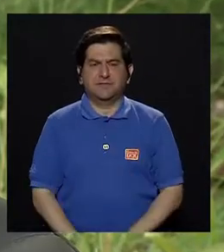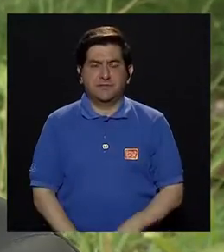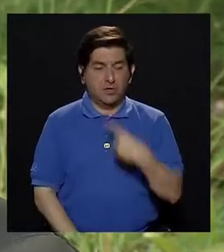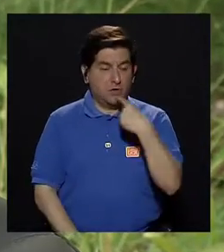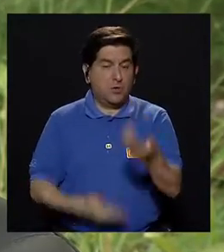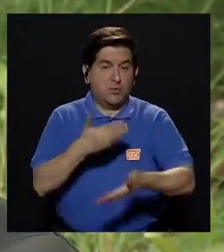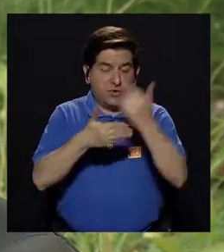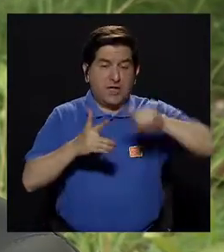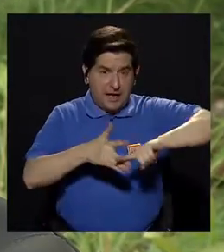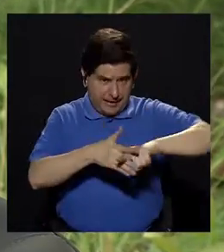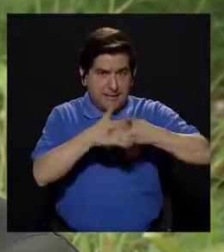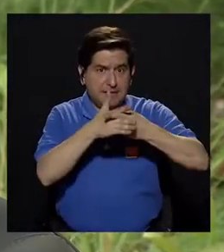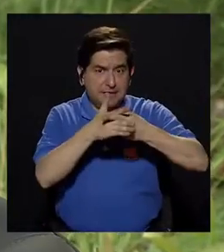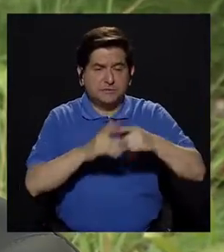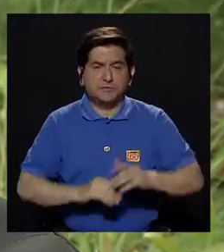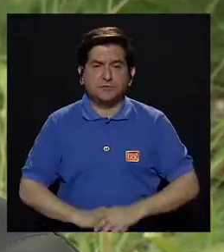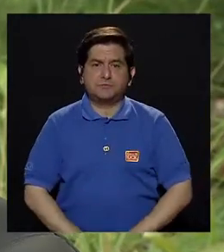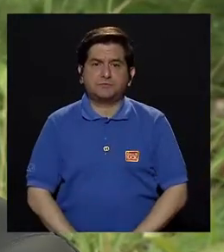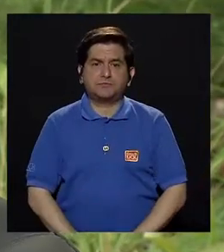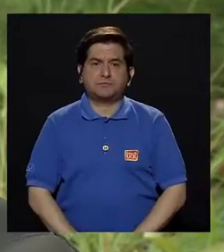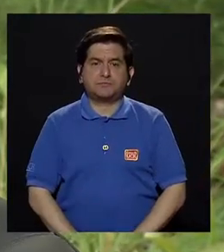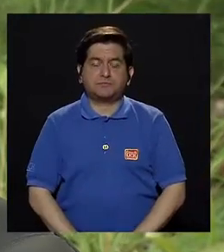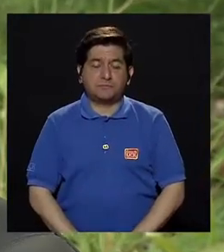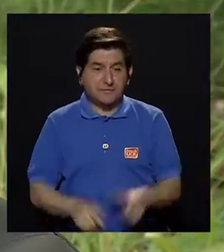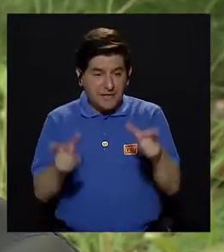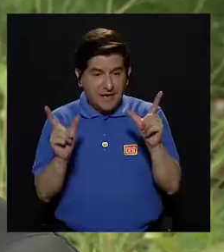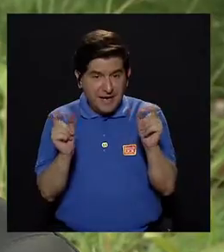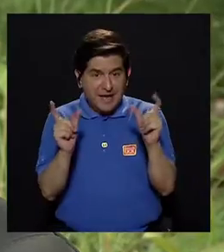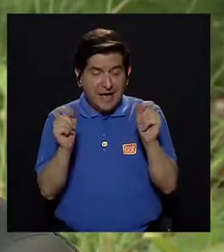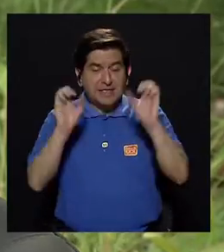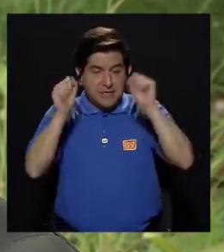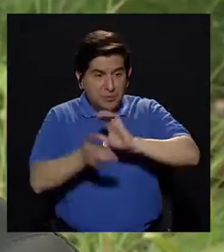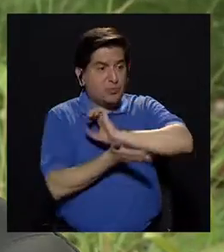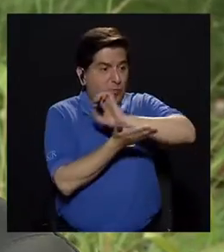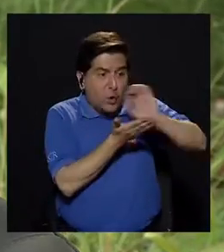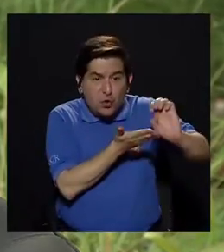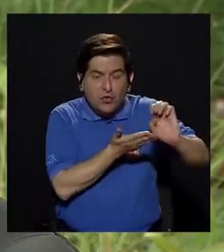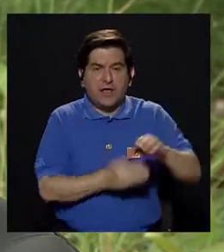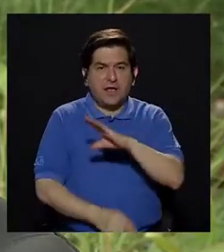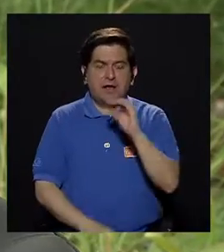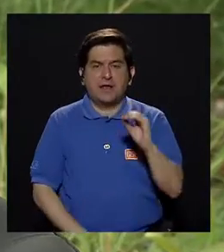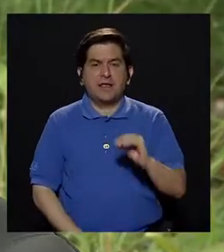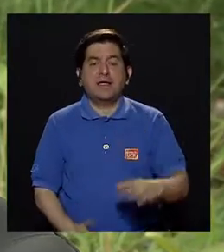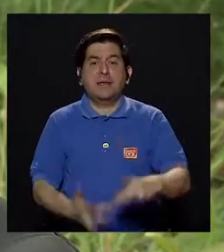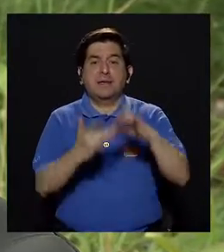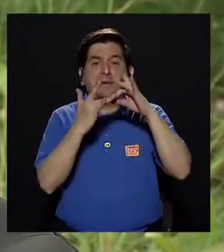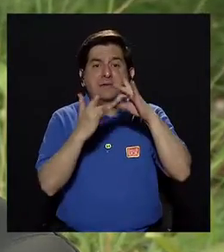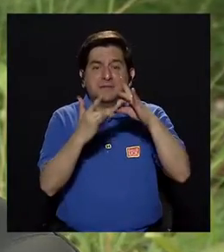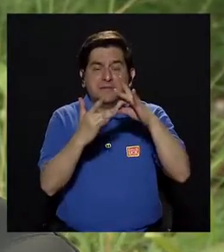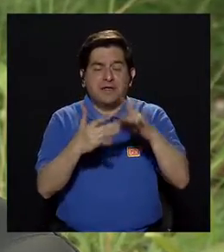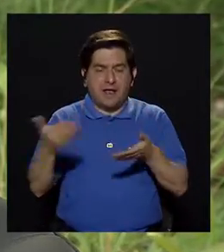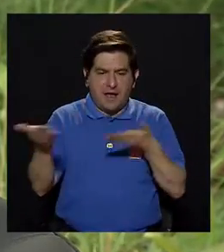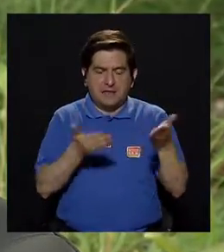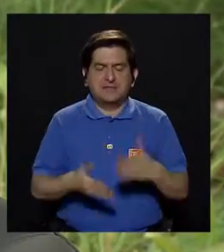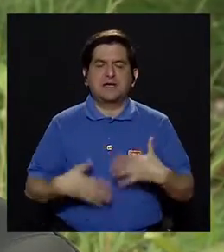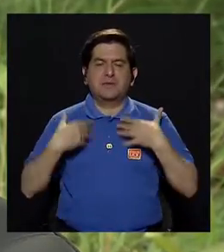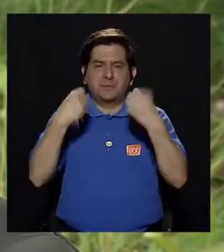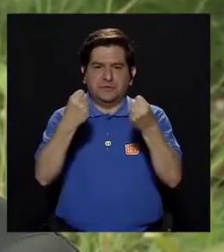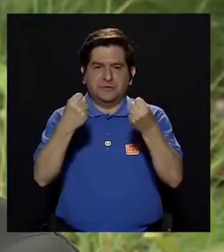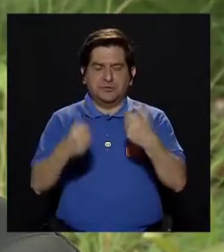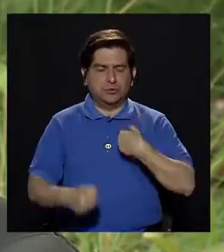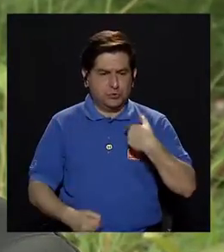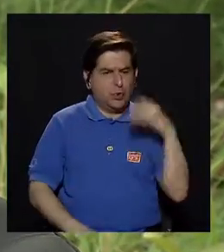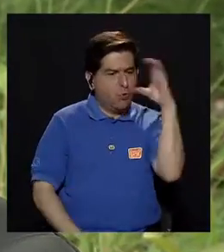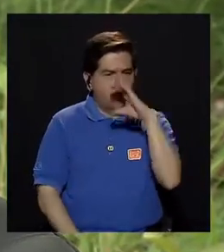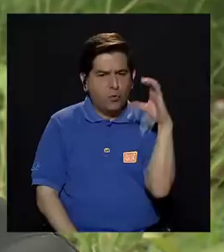como se lo dije al principio, es un cáncer prevenible, y es un cáncer prevenible sobre todo por servicios de salud, ¿verdad? Que